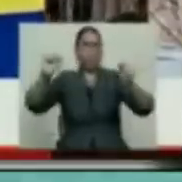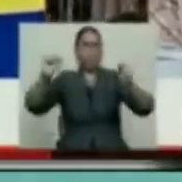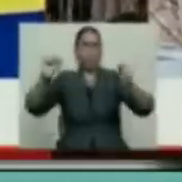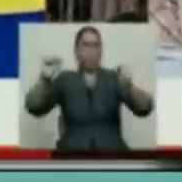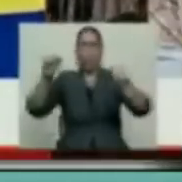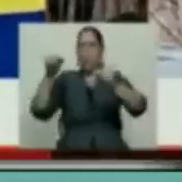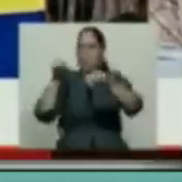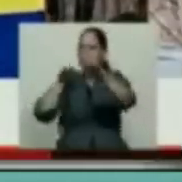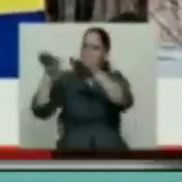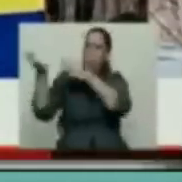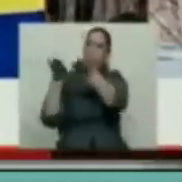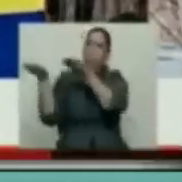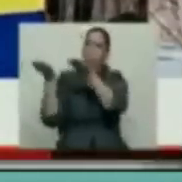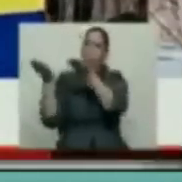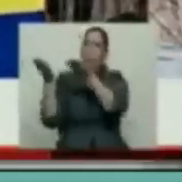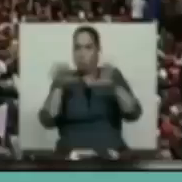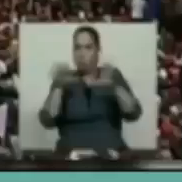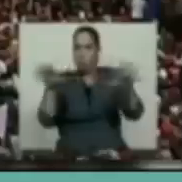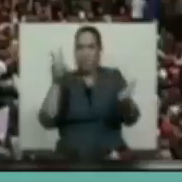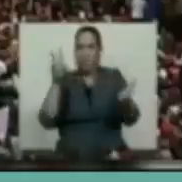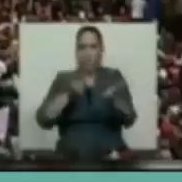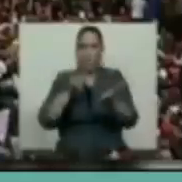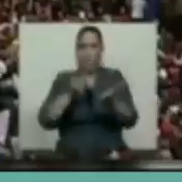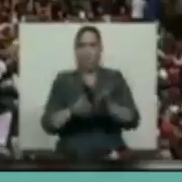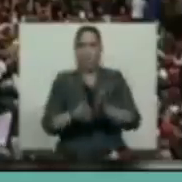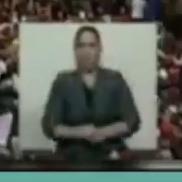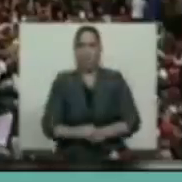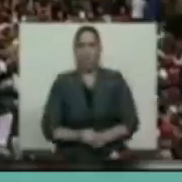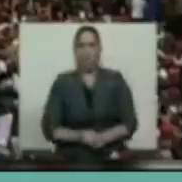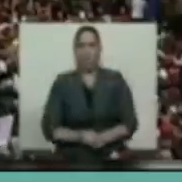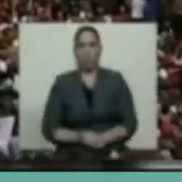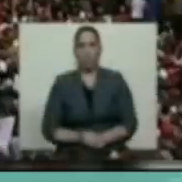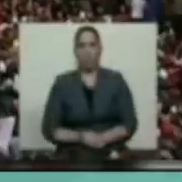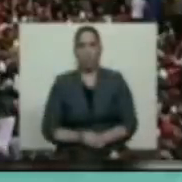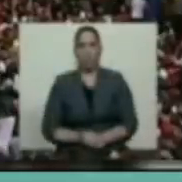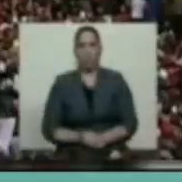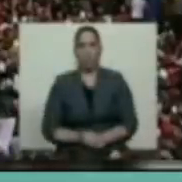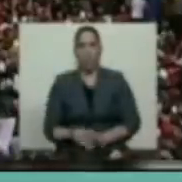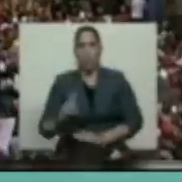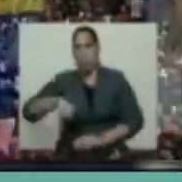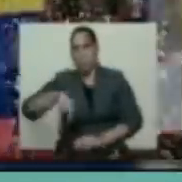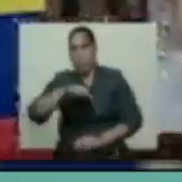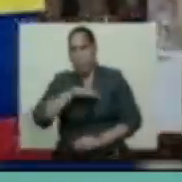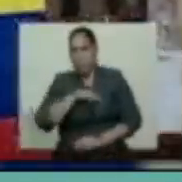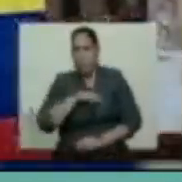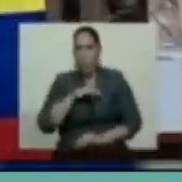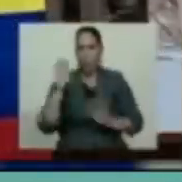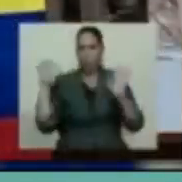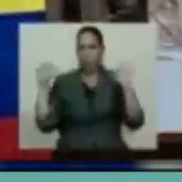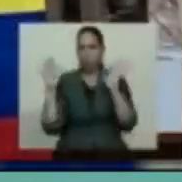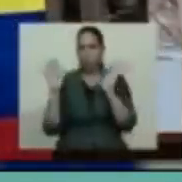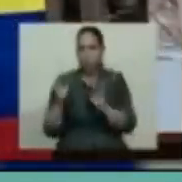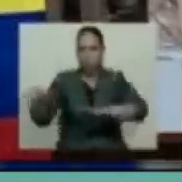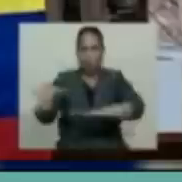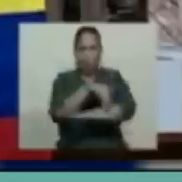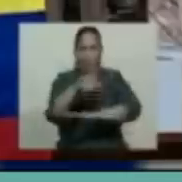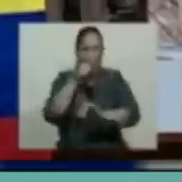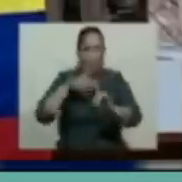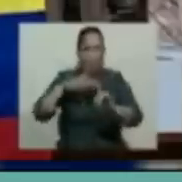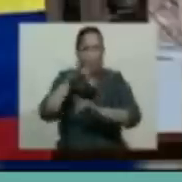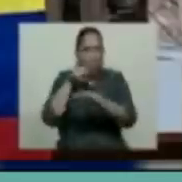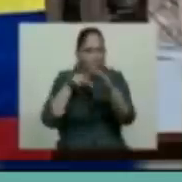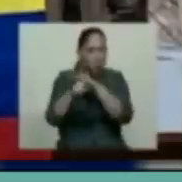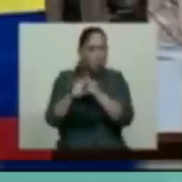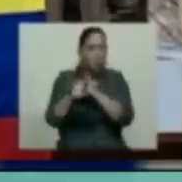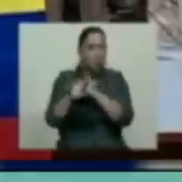Ortega, Díaz-Canel, estaba en la Asunción un emisario vaticano. De segundo nivel, un diplomático